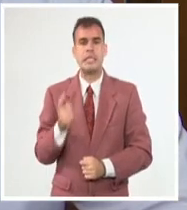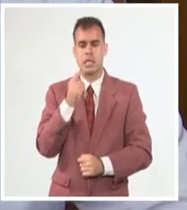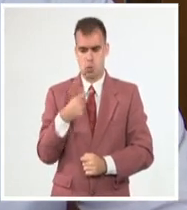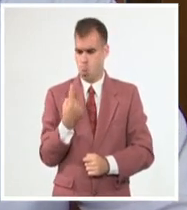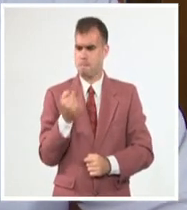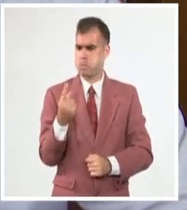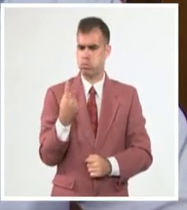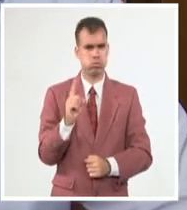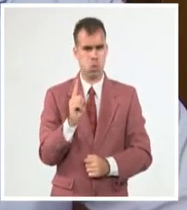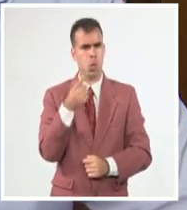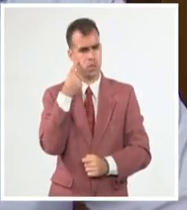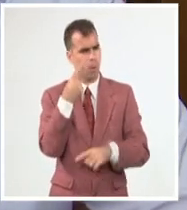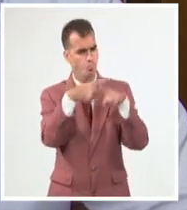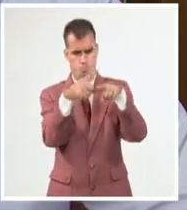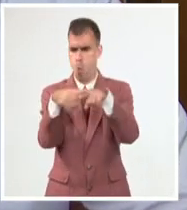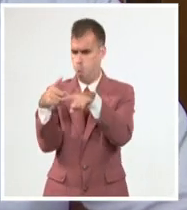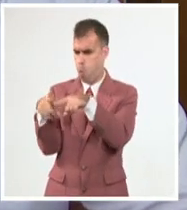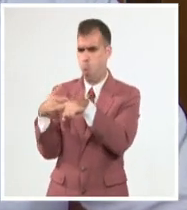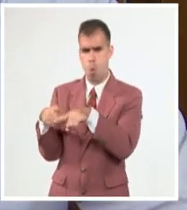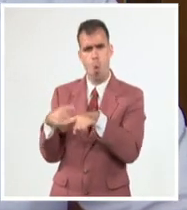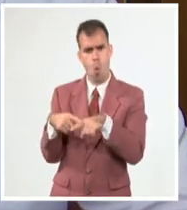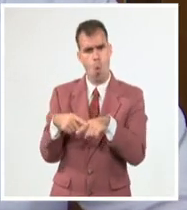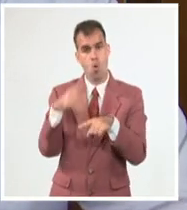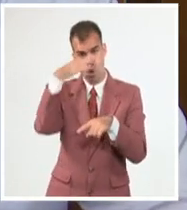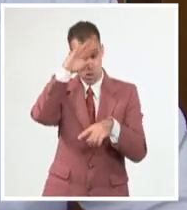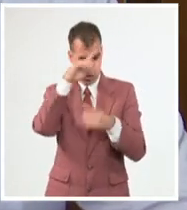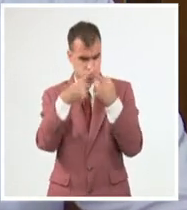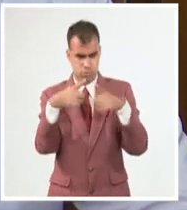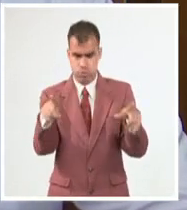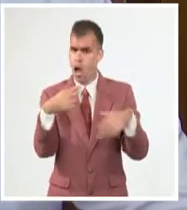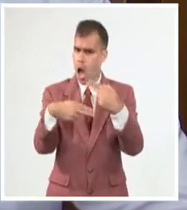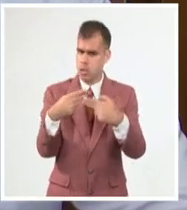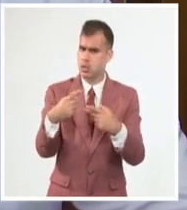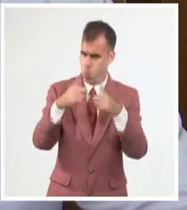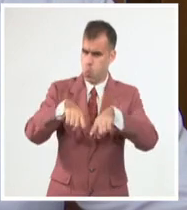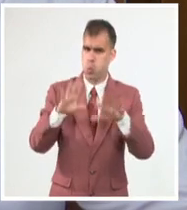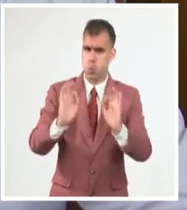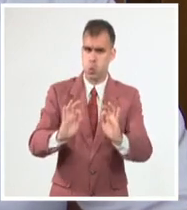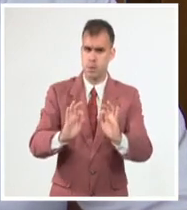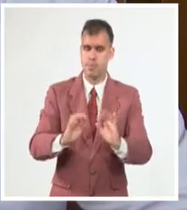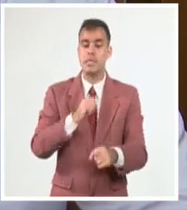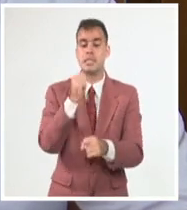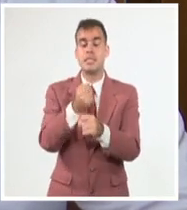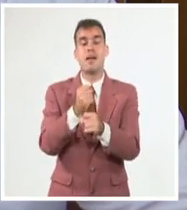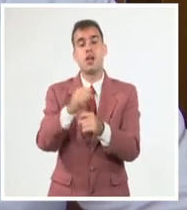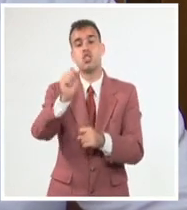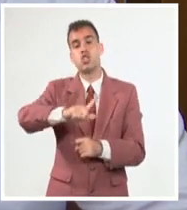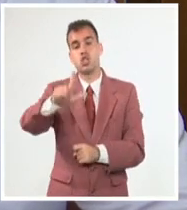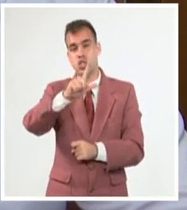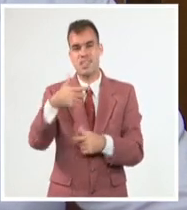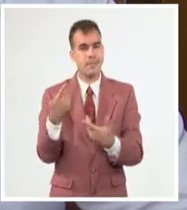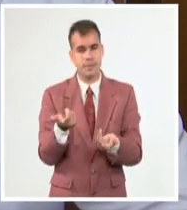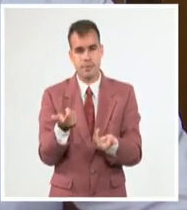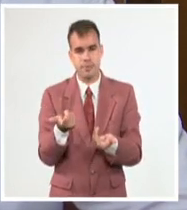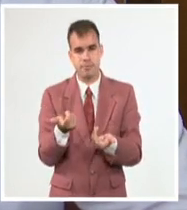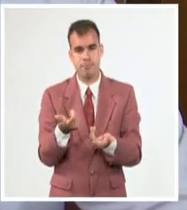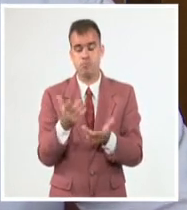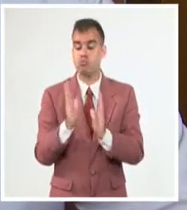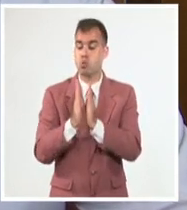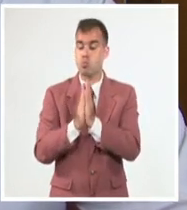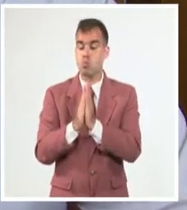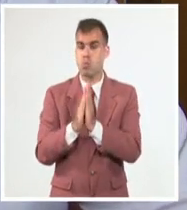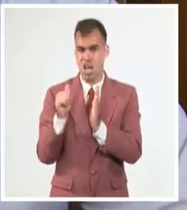instituciones religiosas y asociaciones fraternales del país que la hacen. Las obras sociales en Cuba, desde la perspectiva religiosa, no